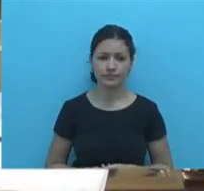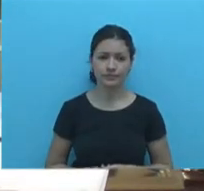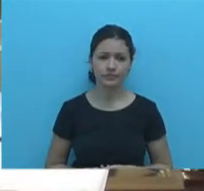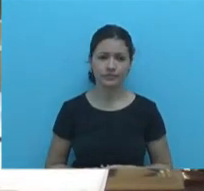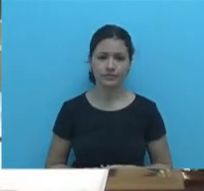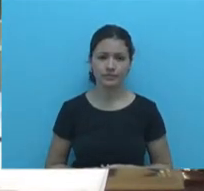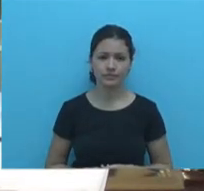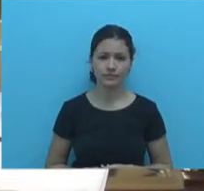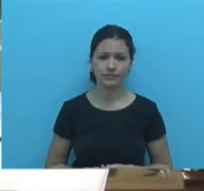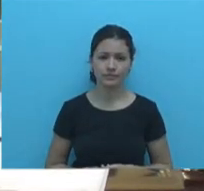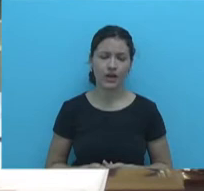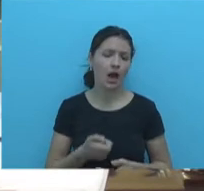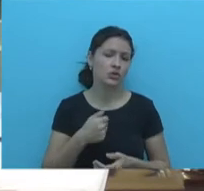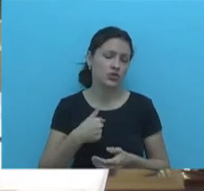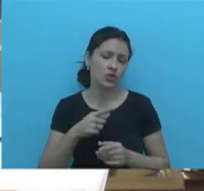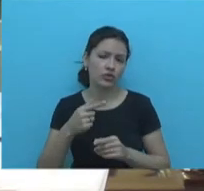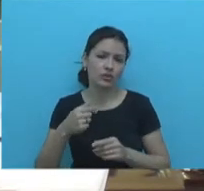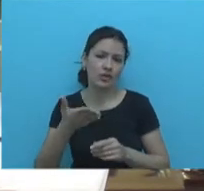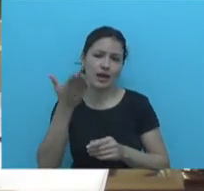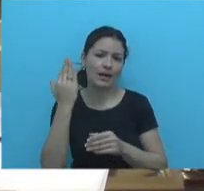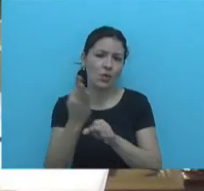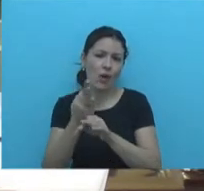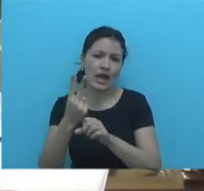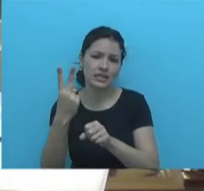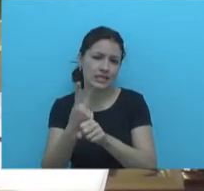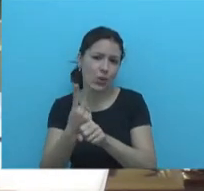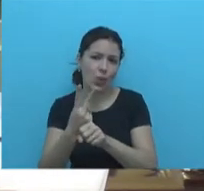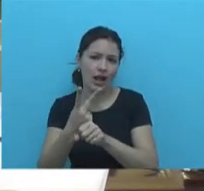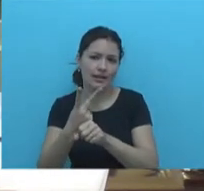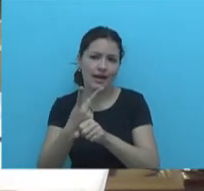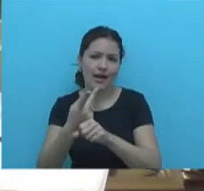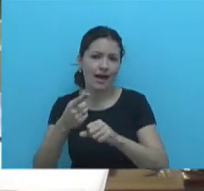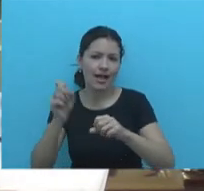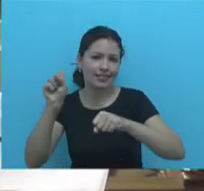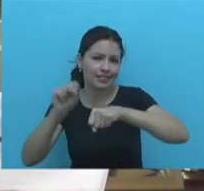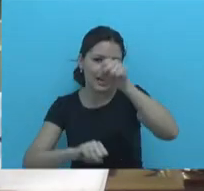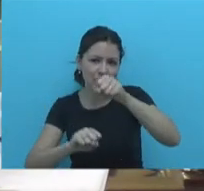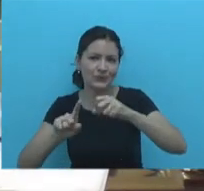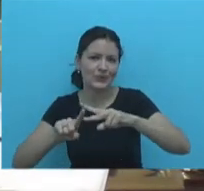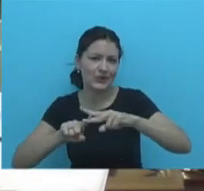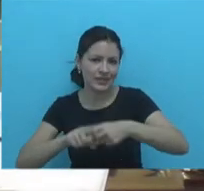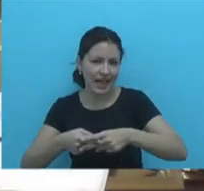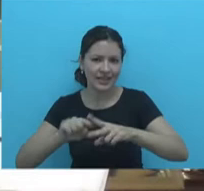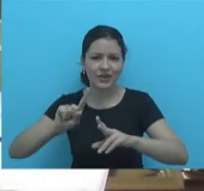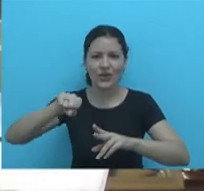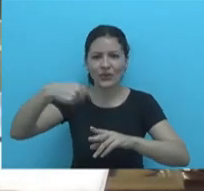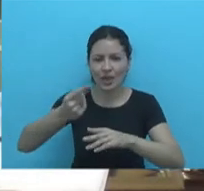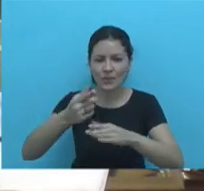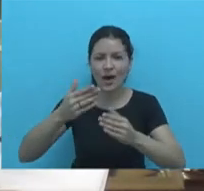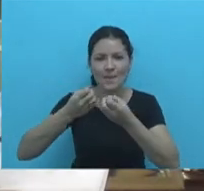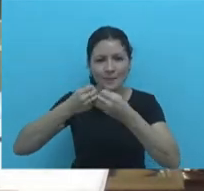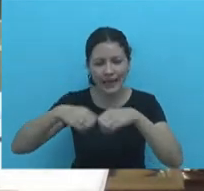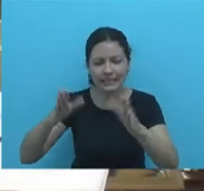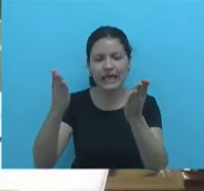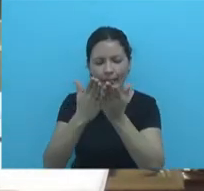también me he recibido de técnico, hice una carrera de ingeniería y no... Creo que llegué al cuarto año y después vi